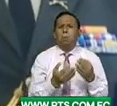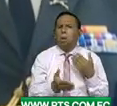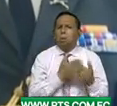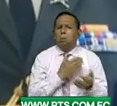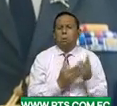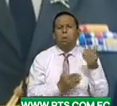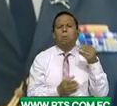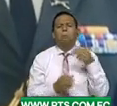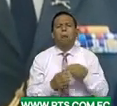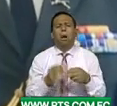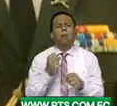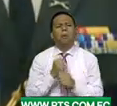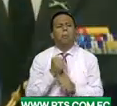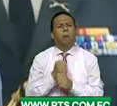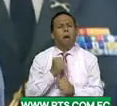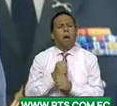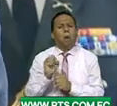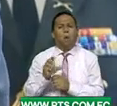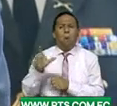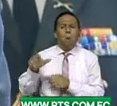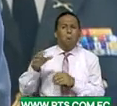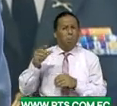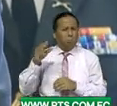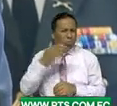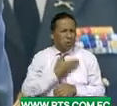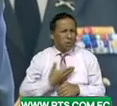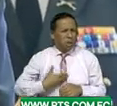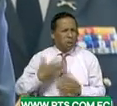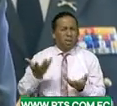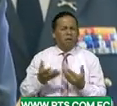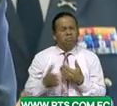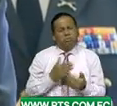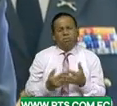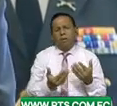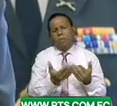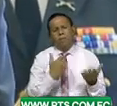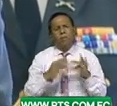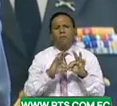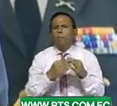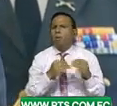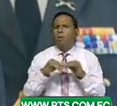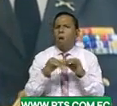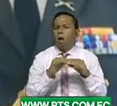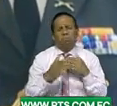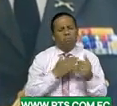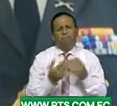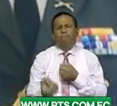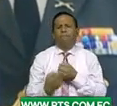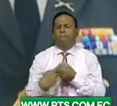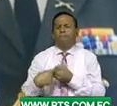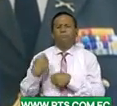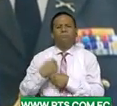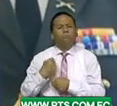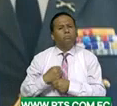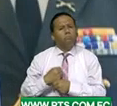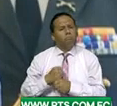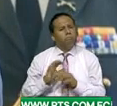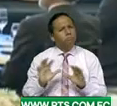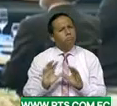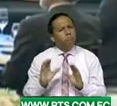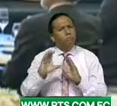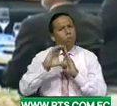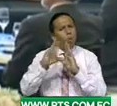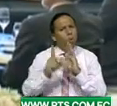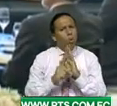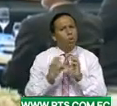del presidente de la República. Eso no existe hoy en el Ecuador. Está determinado en el Código de Ética. Las